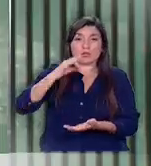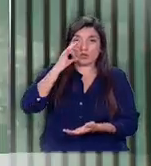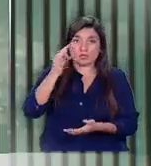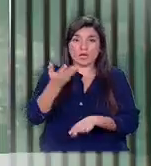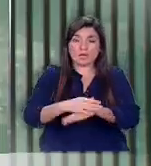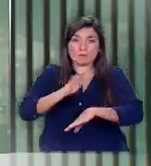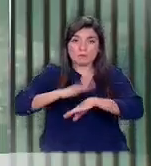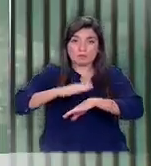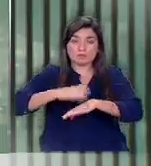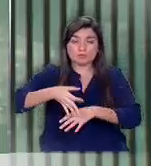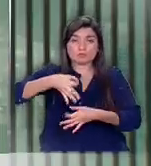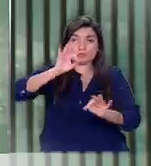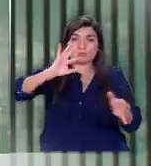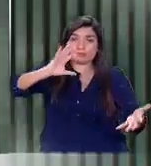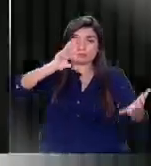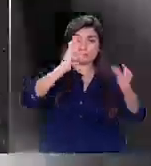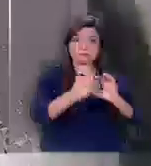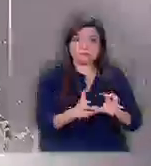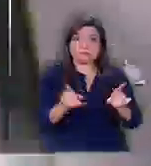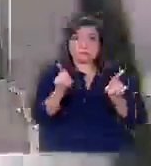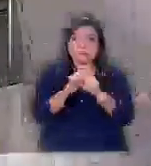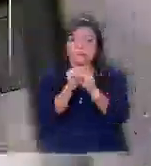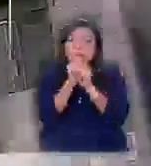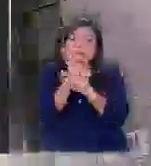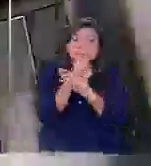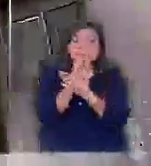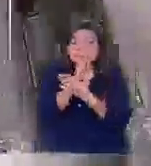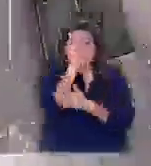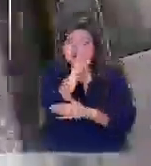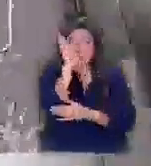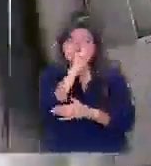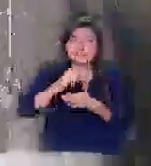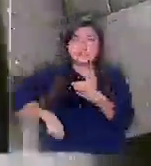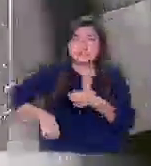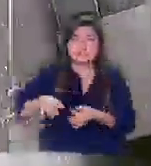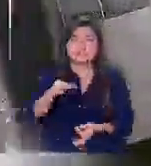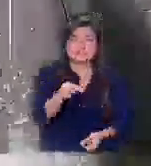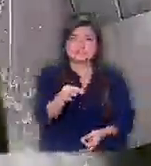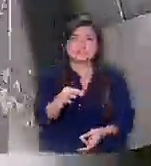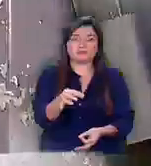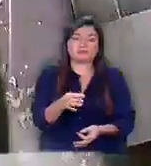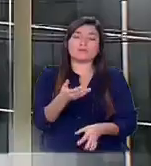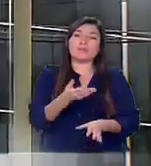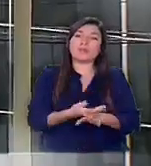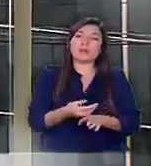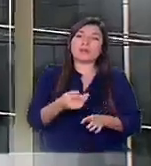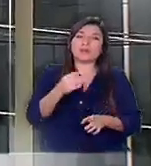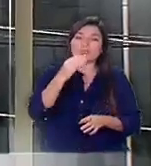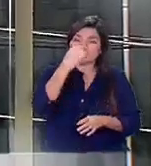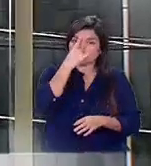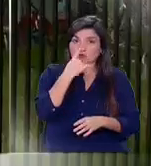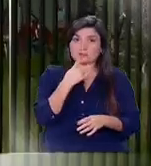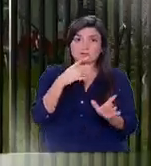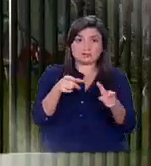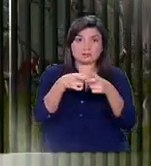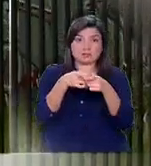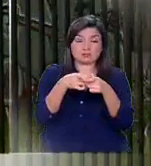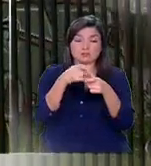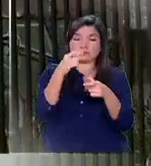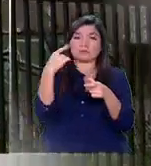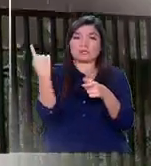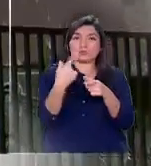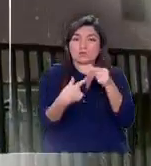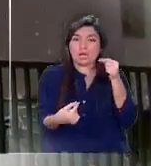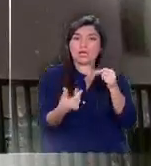haya hecho entre gallos y medianoche. La Comisión de Patrimonio Histórico del Consejo de Monumentos Nacionales aprobó la solicitud de declaratoria